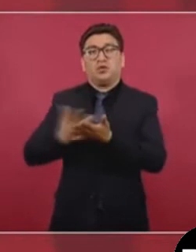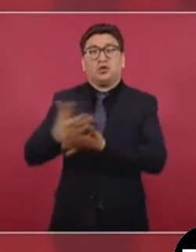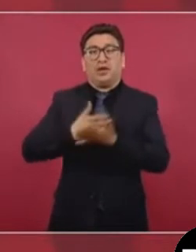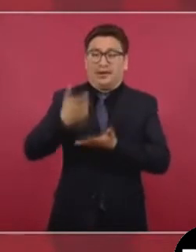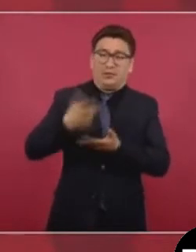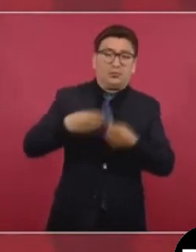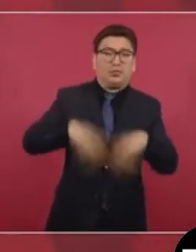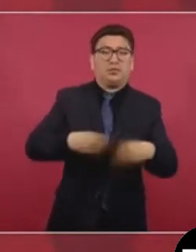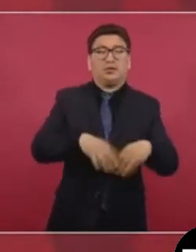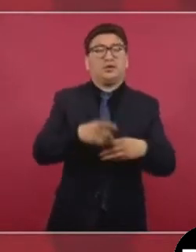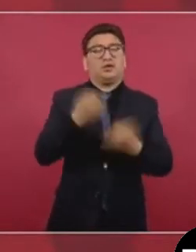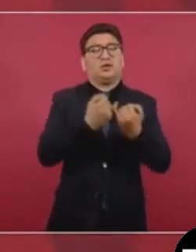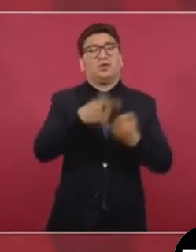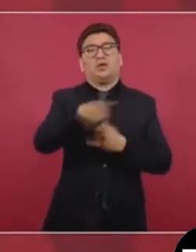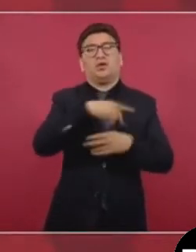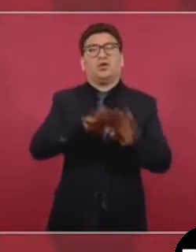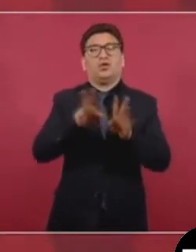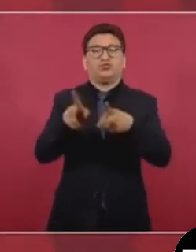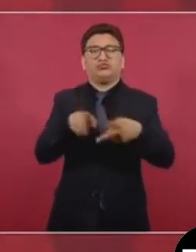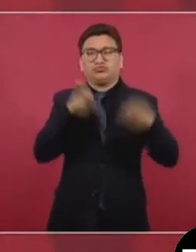de robos,